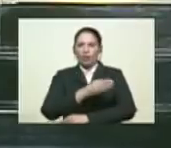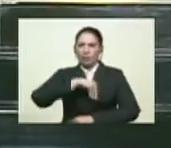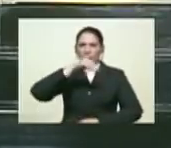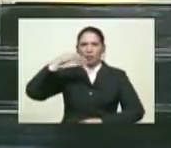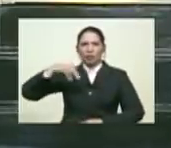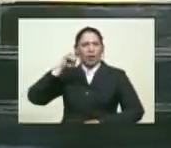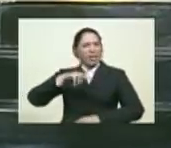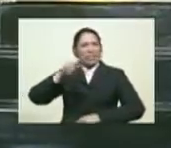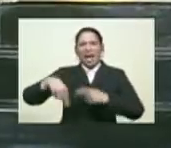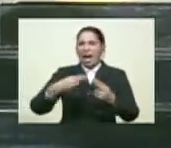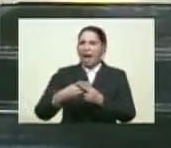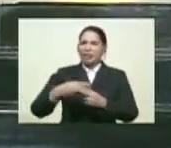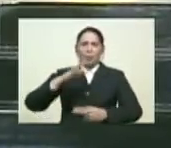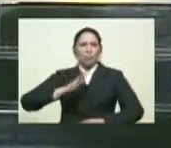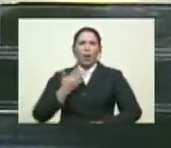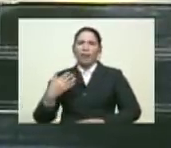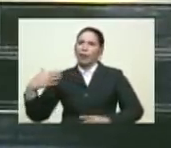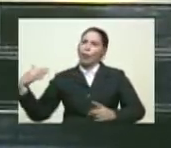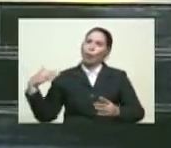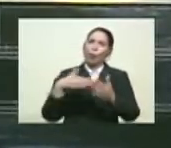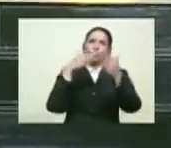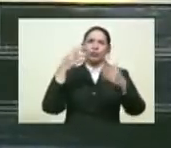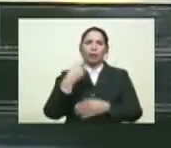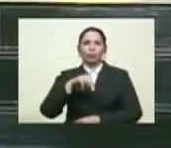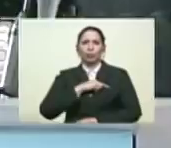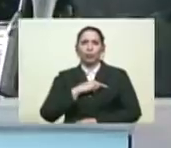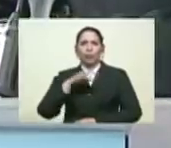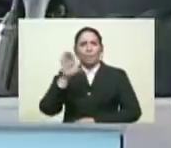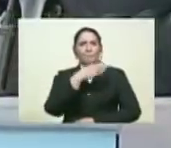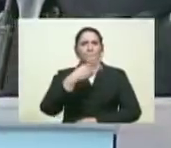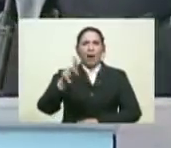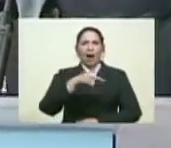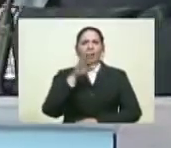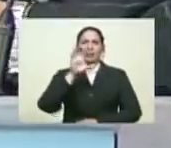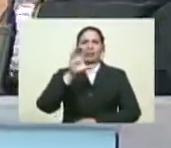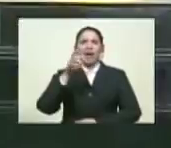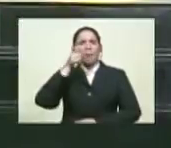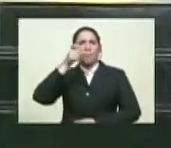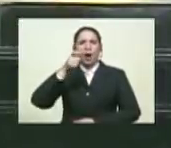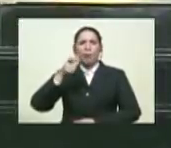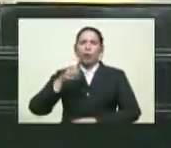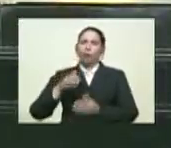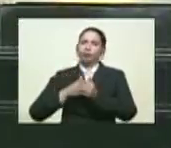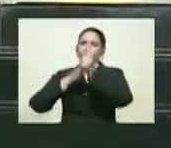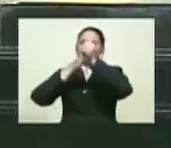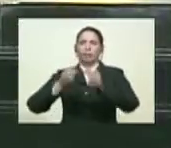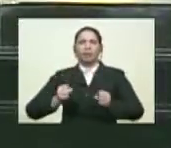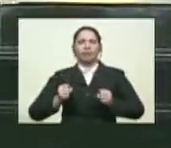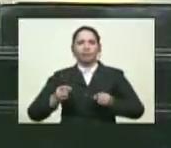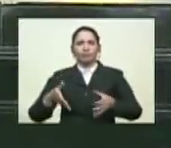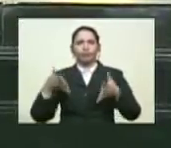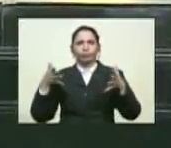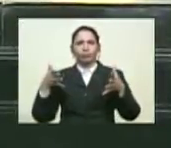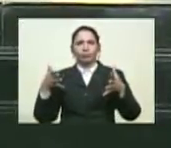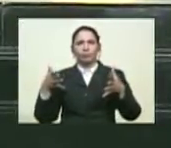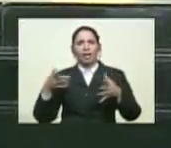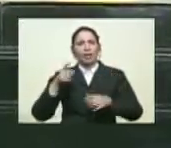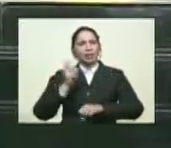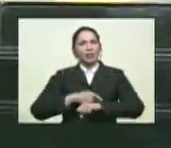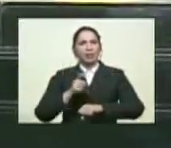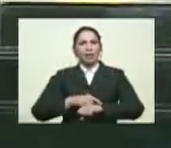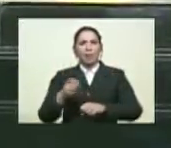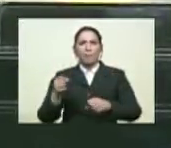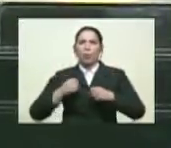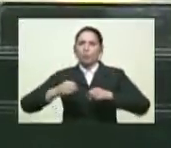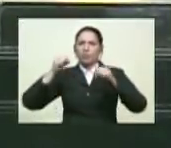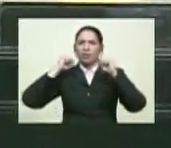nadie podrá con nosotros. La patria prevalecerá, el pueblo triunfará y tendremos tiempos mejores. ¡Que vivan los